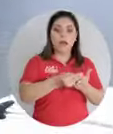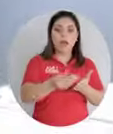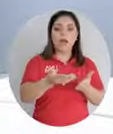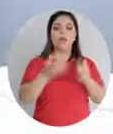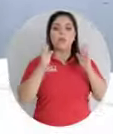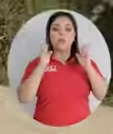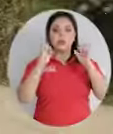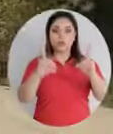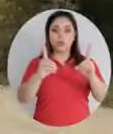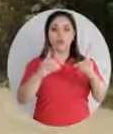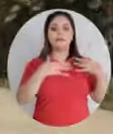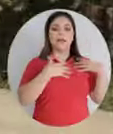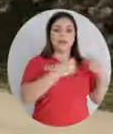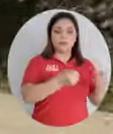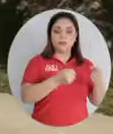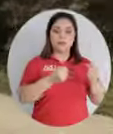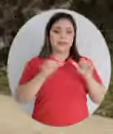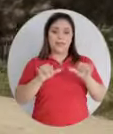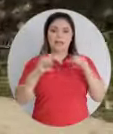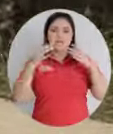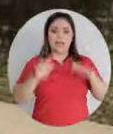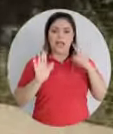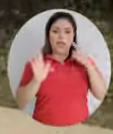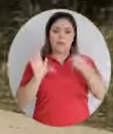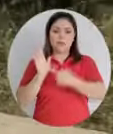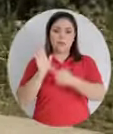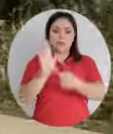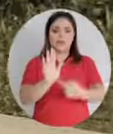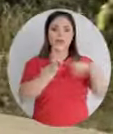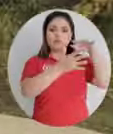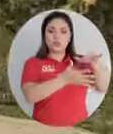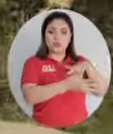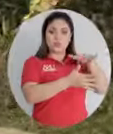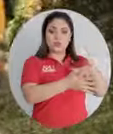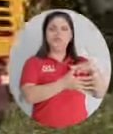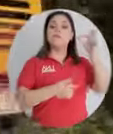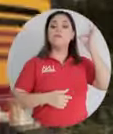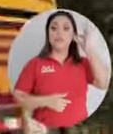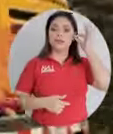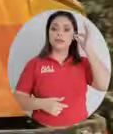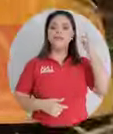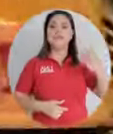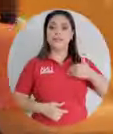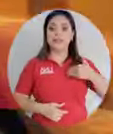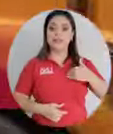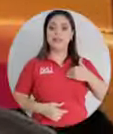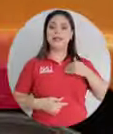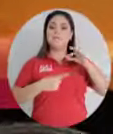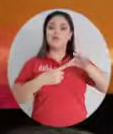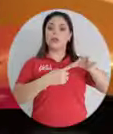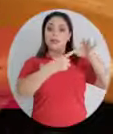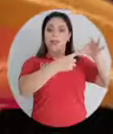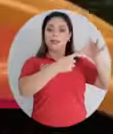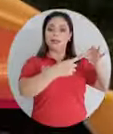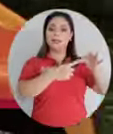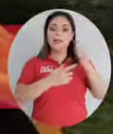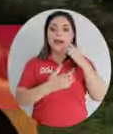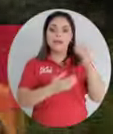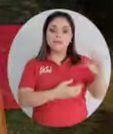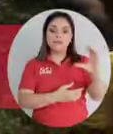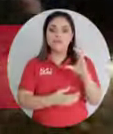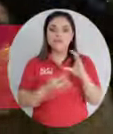alimentación, educación, salud. Esto está demostrado con estudios empíricos que las mujeres en general tienen esa ruta